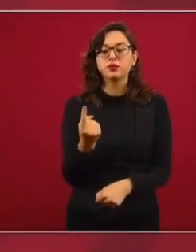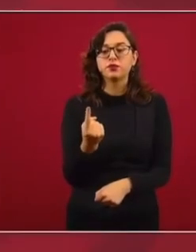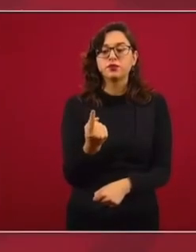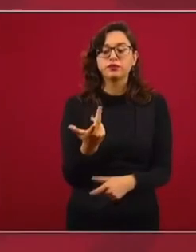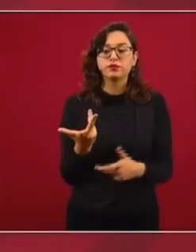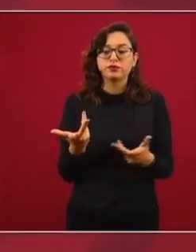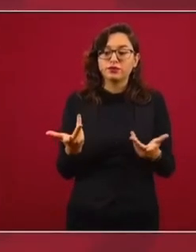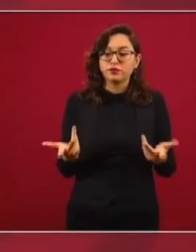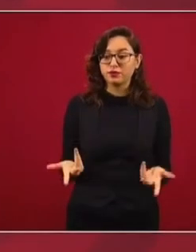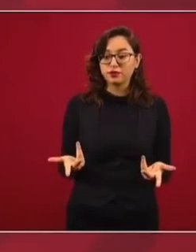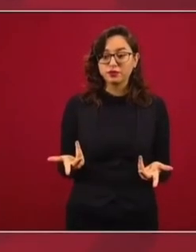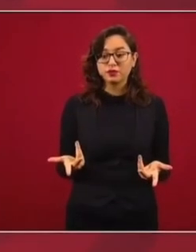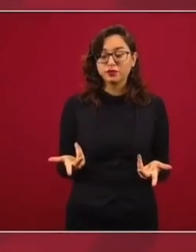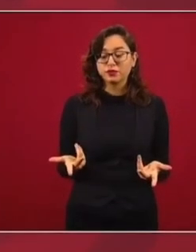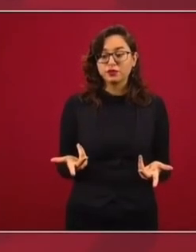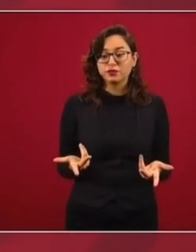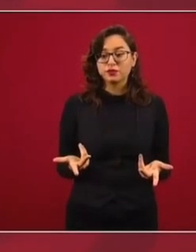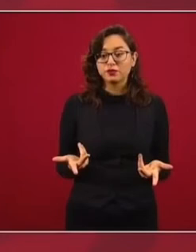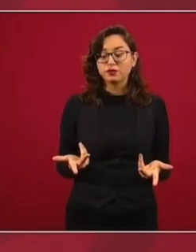responder